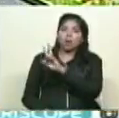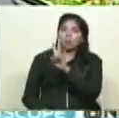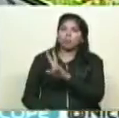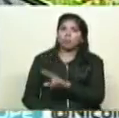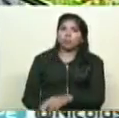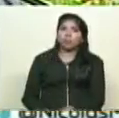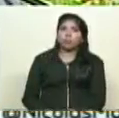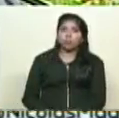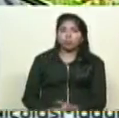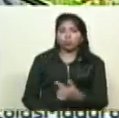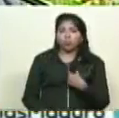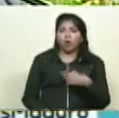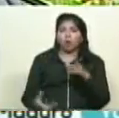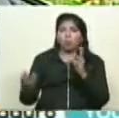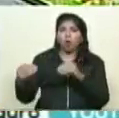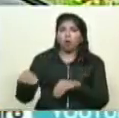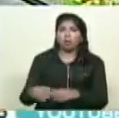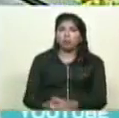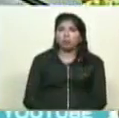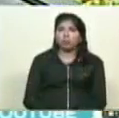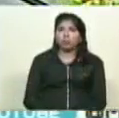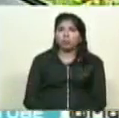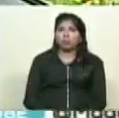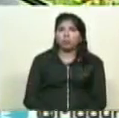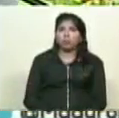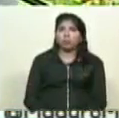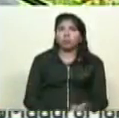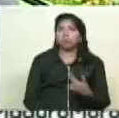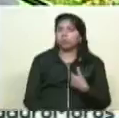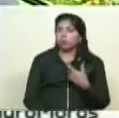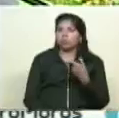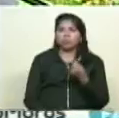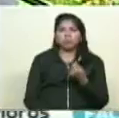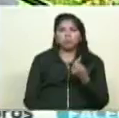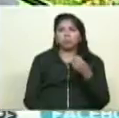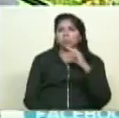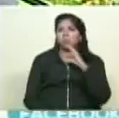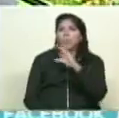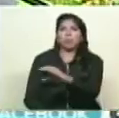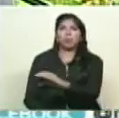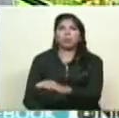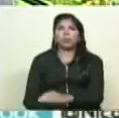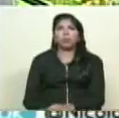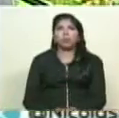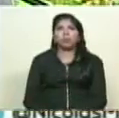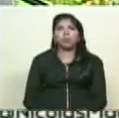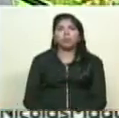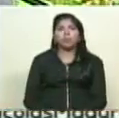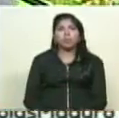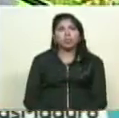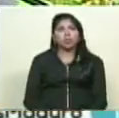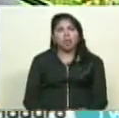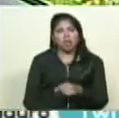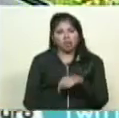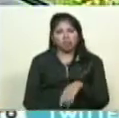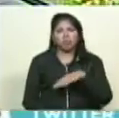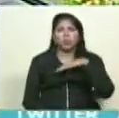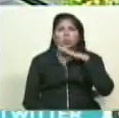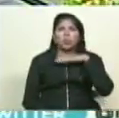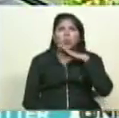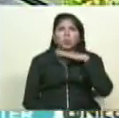Estoy de acuerdo. Y seguir invirtiendo en el desarrollo. Venezuela tiene la capacidad productiva para